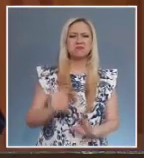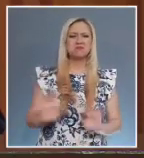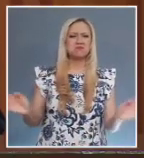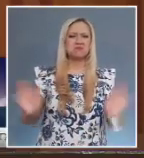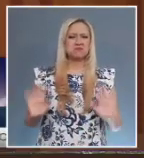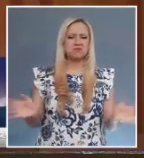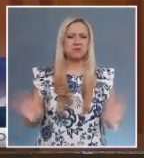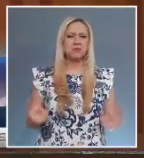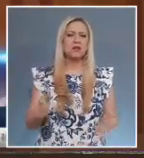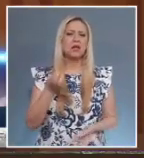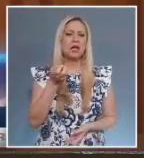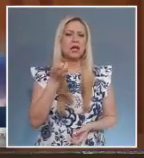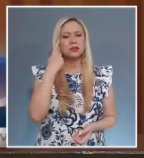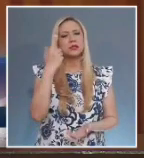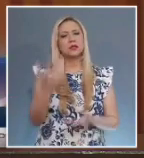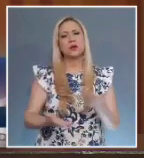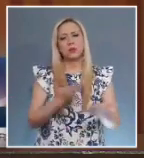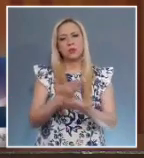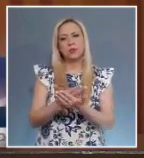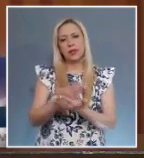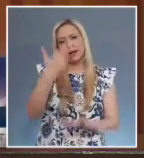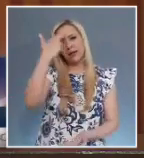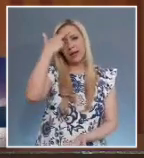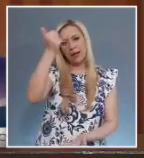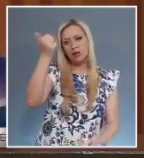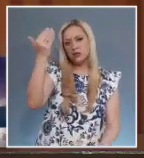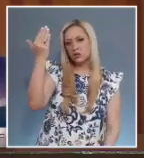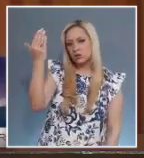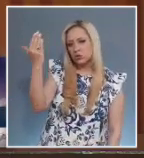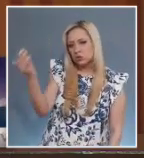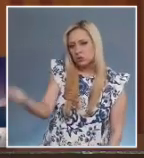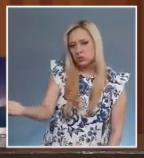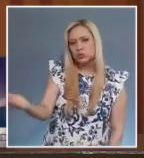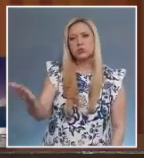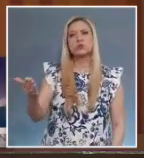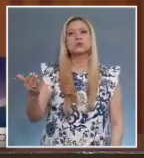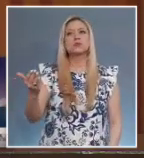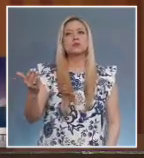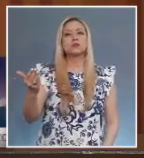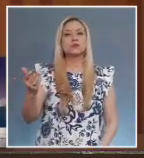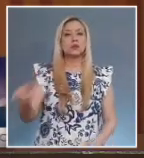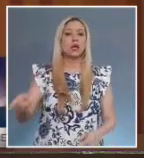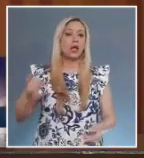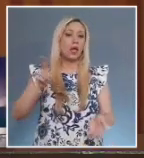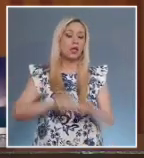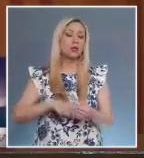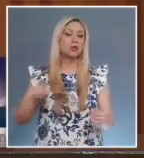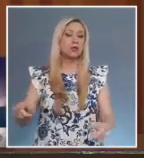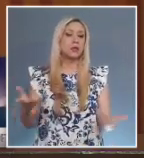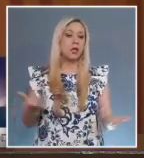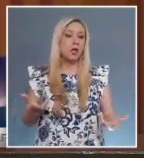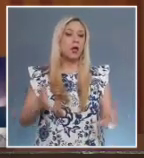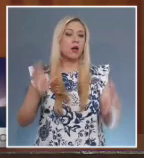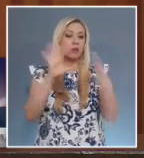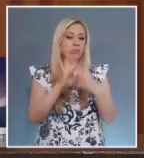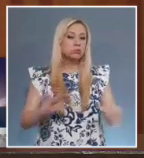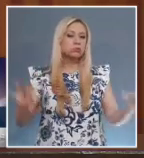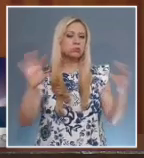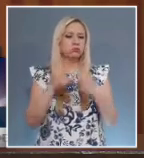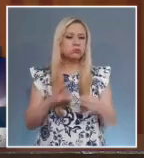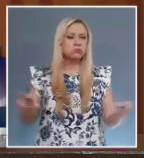la razón a quienes argumentan que no se configura la